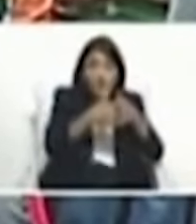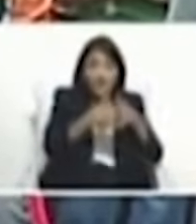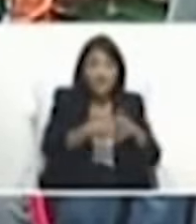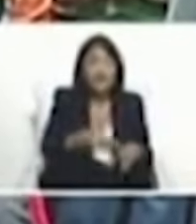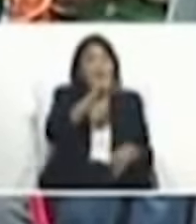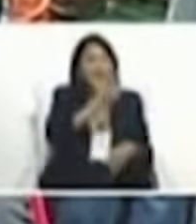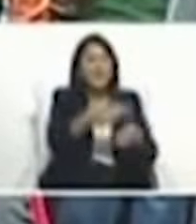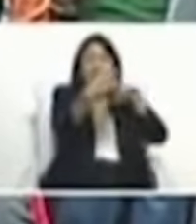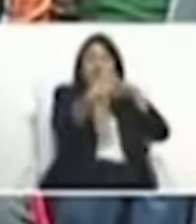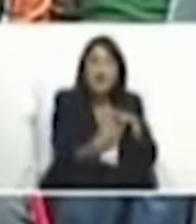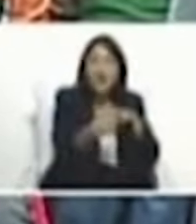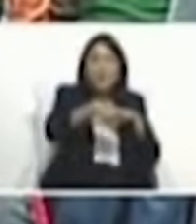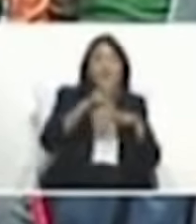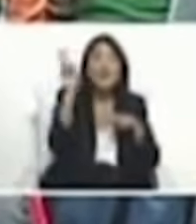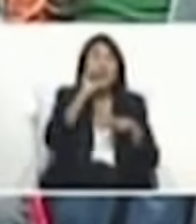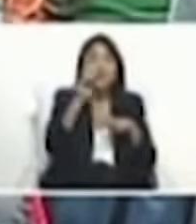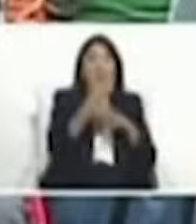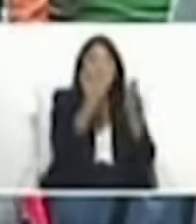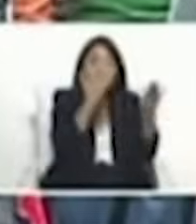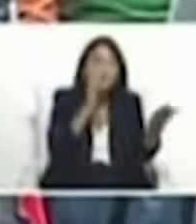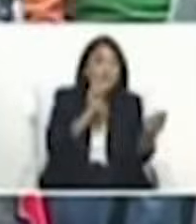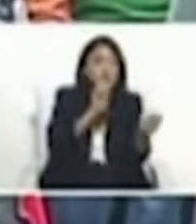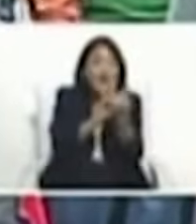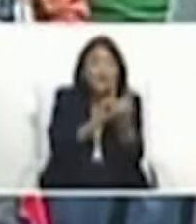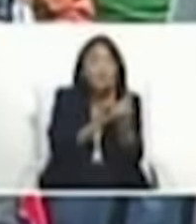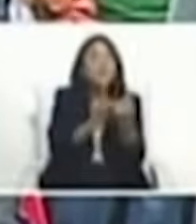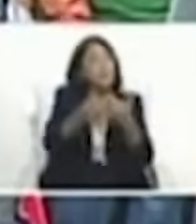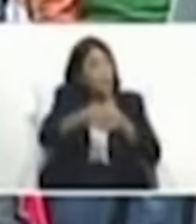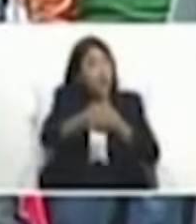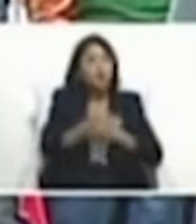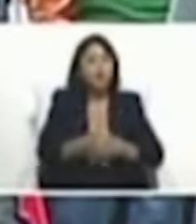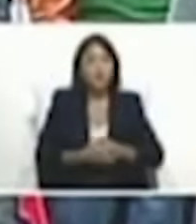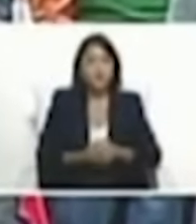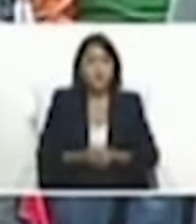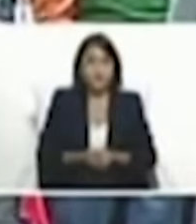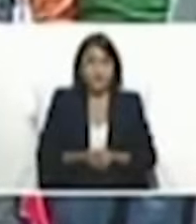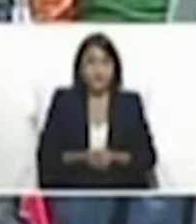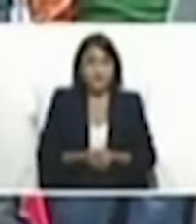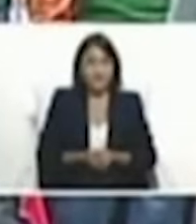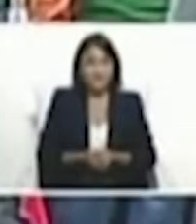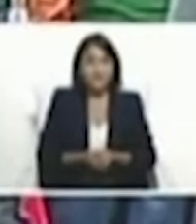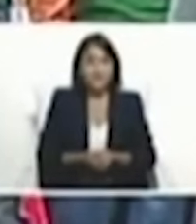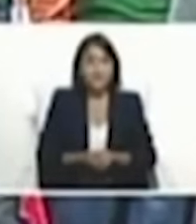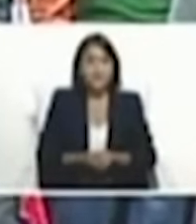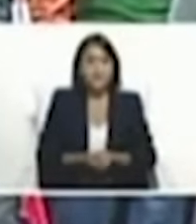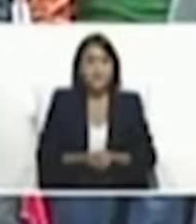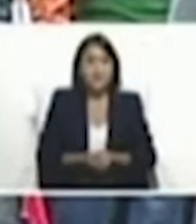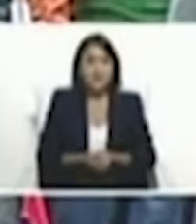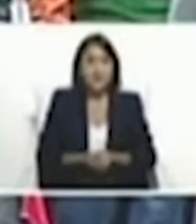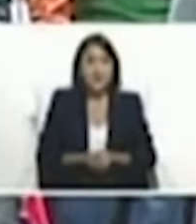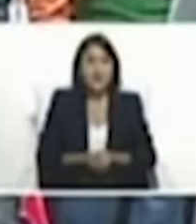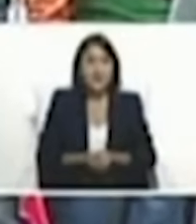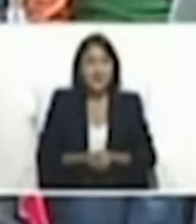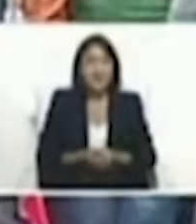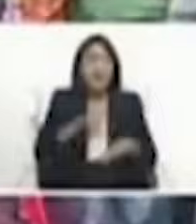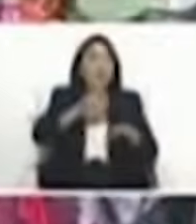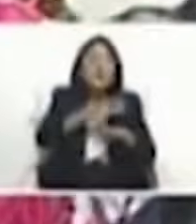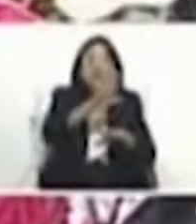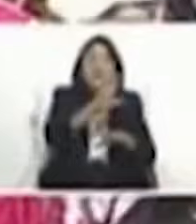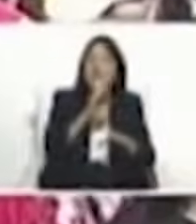que sentar con nosotros cara a cara más temprano que tarde, sobre todo después de la voz del